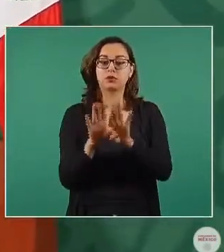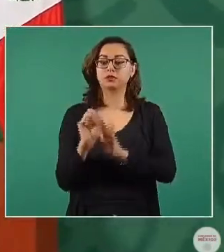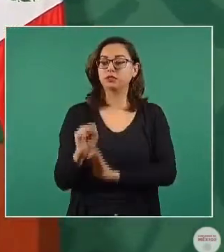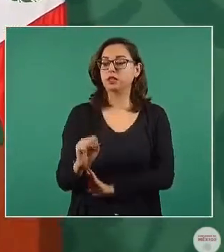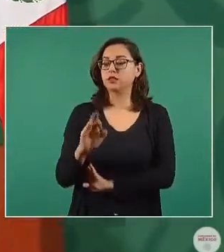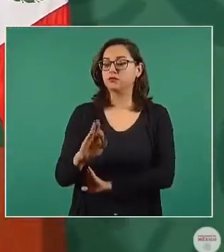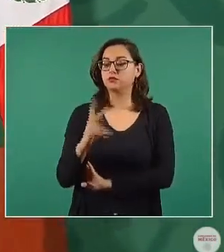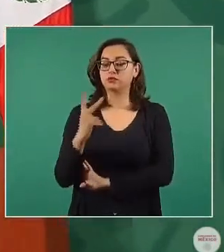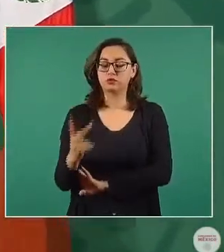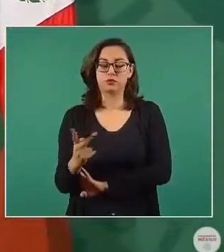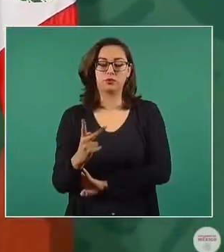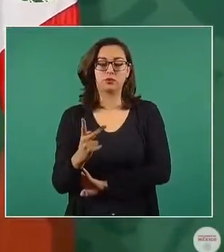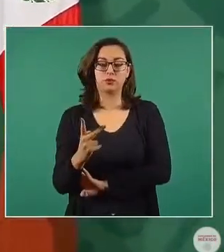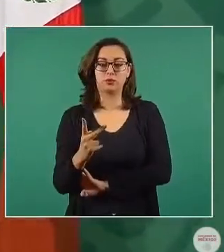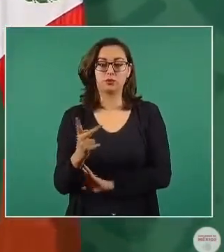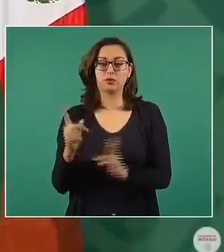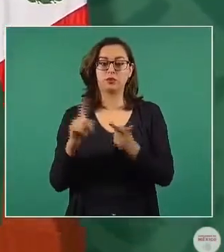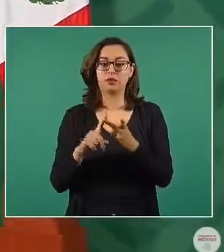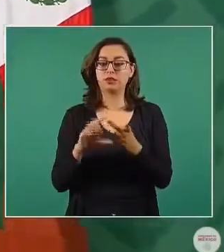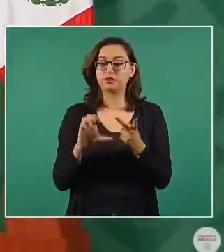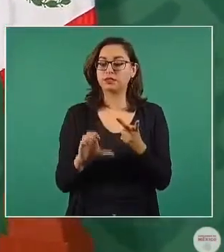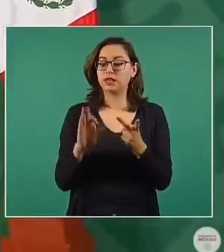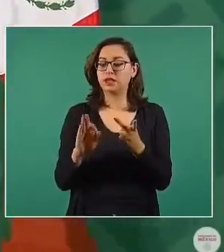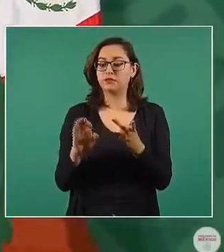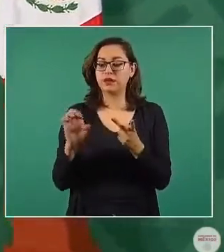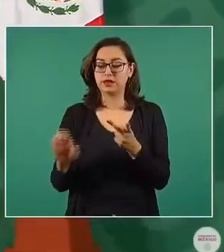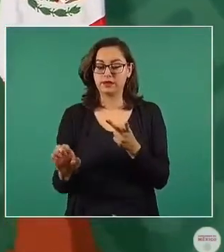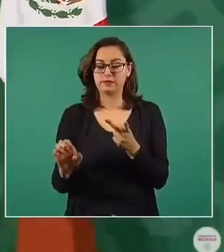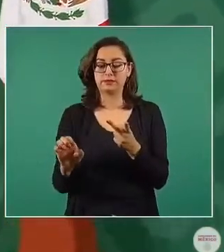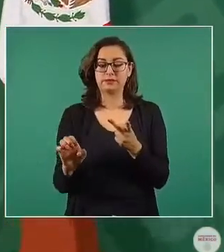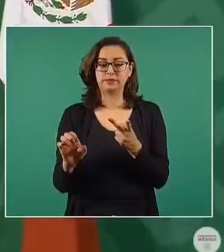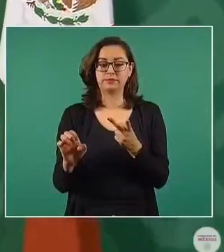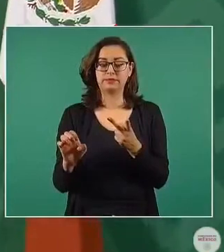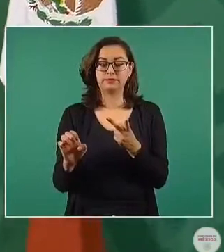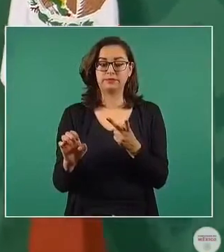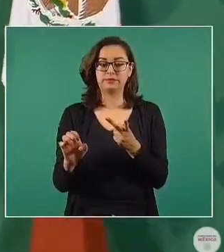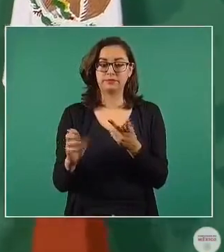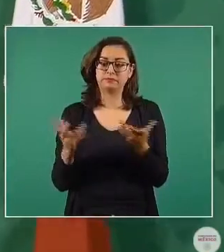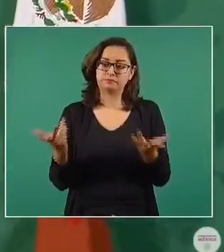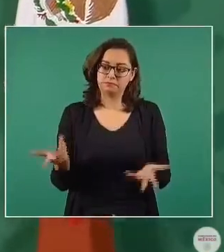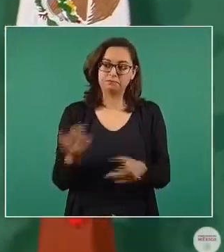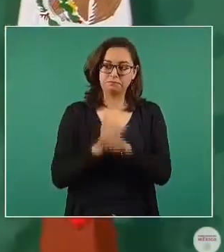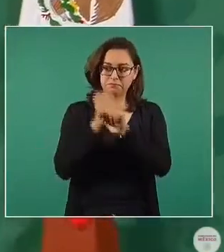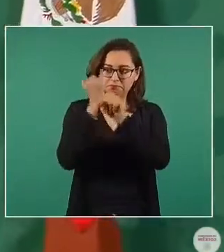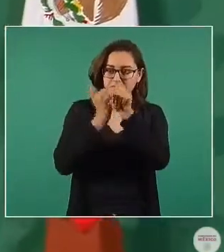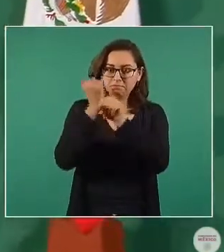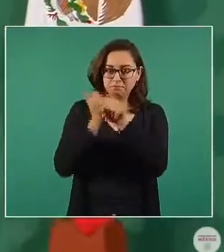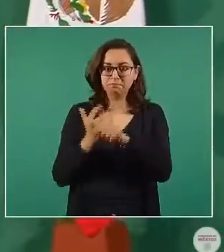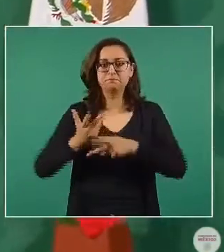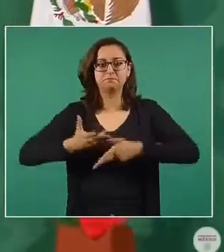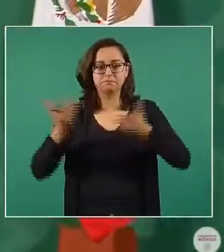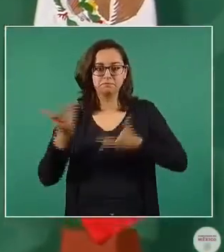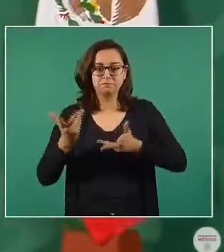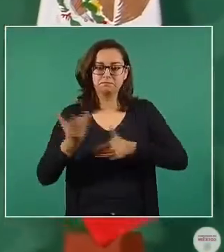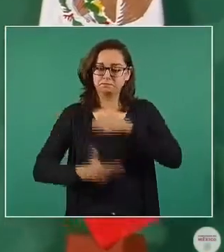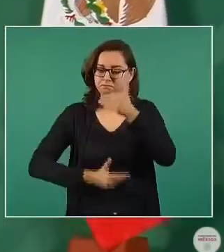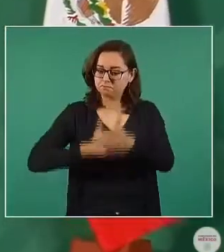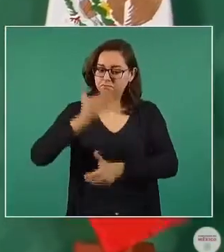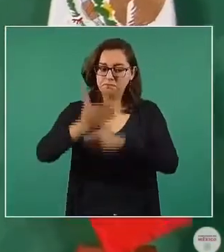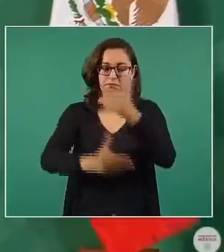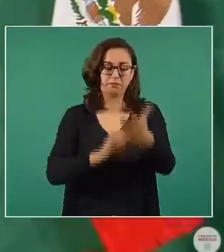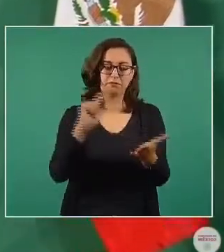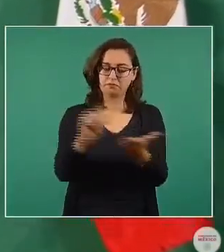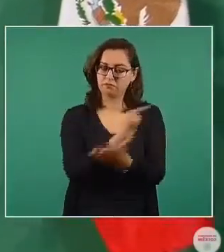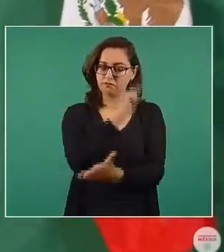pública y la Comisión Federal de Electricidad actúen con legalidad.